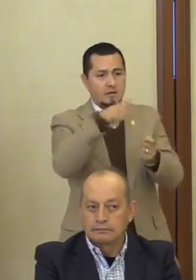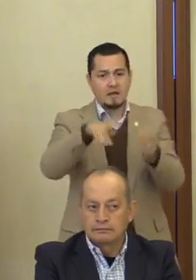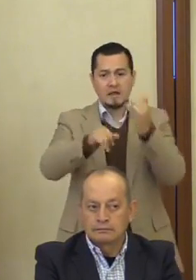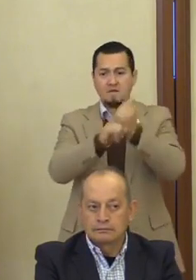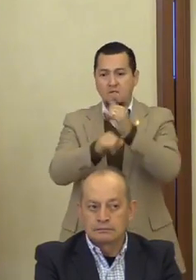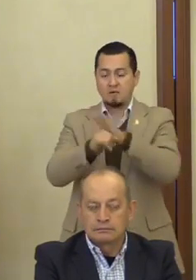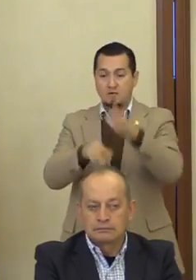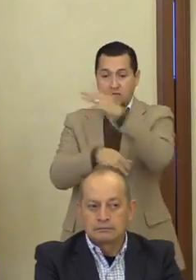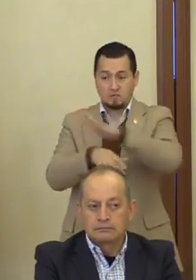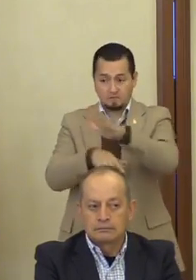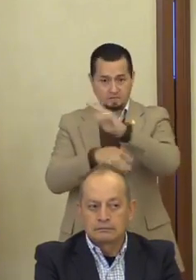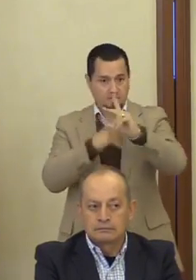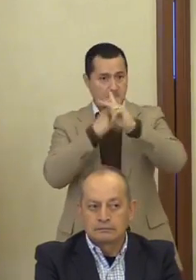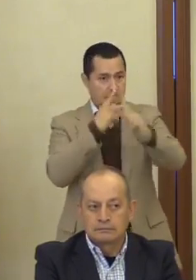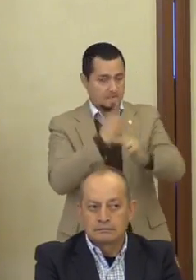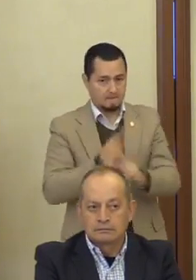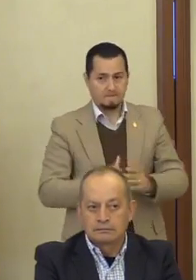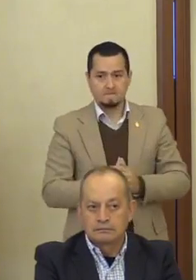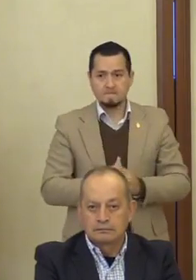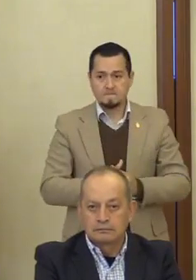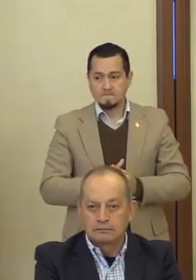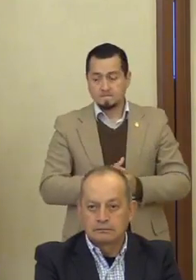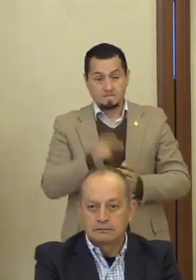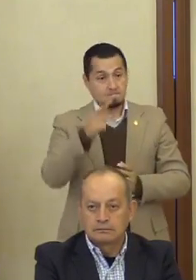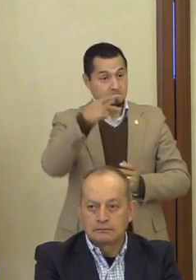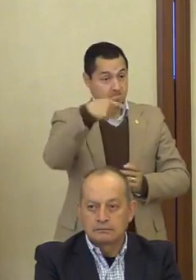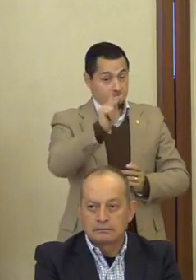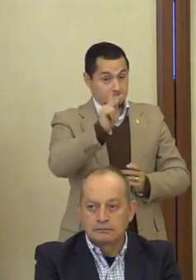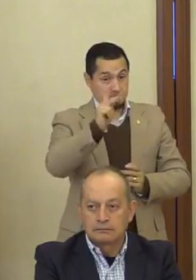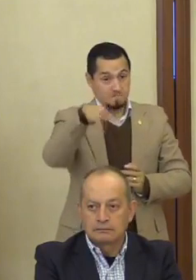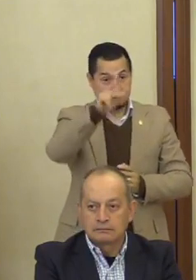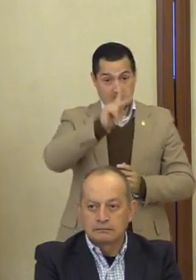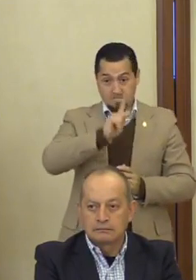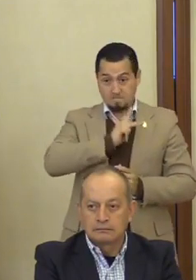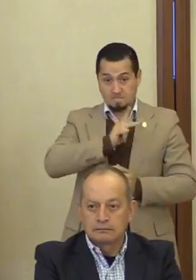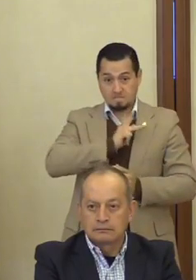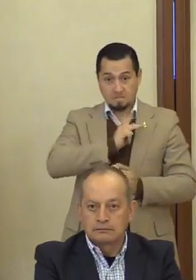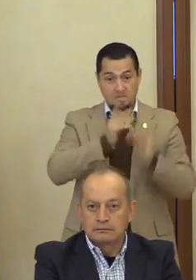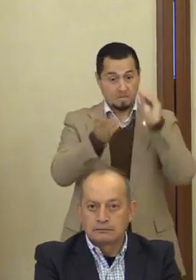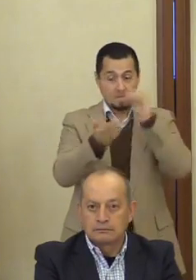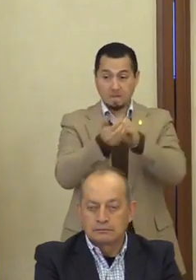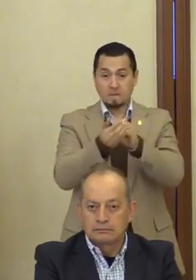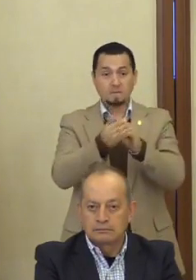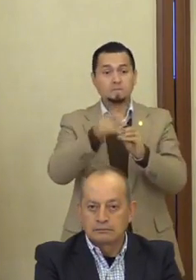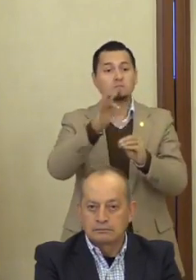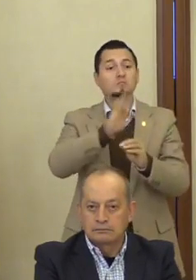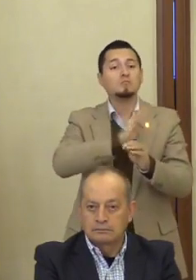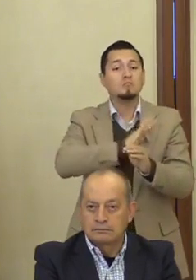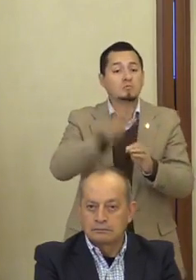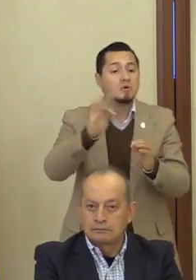seguridad en Jalisco y en el país. Pero tener esa cifra nos iba a permitir,